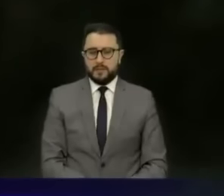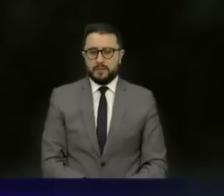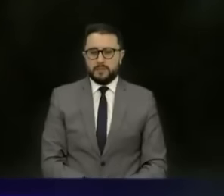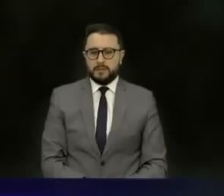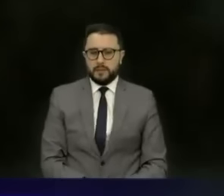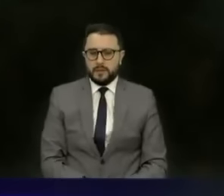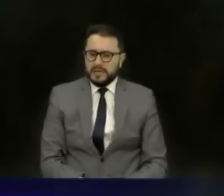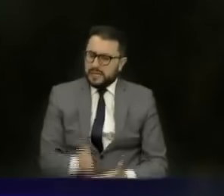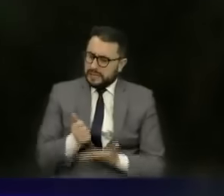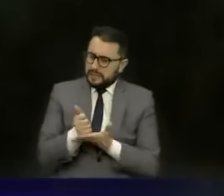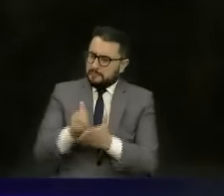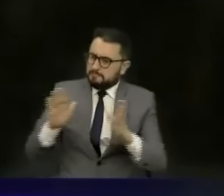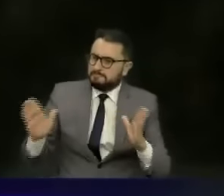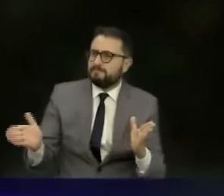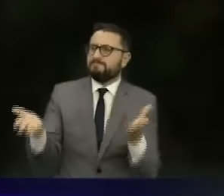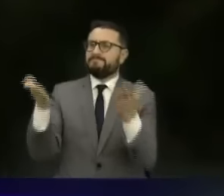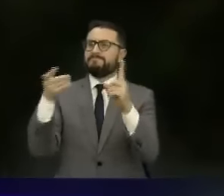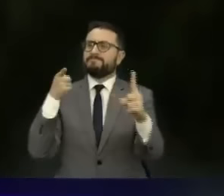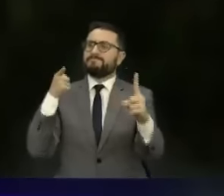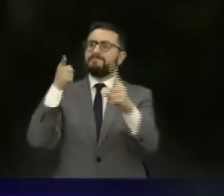para que se consolide la unión.